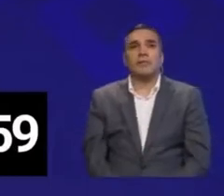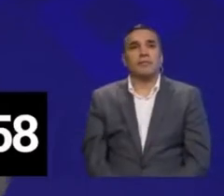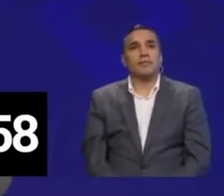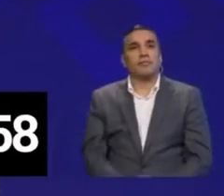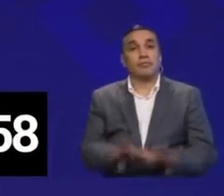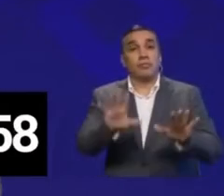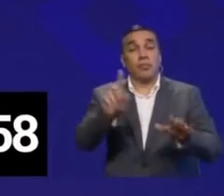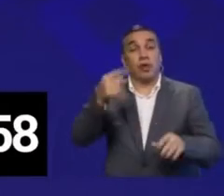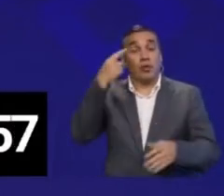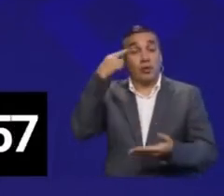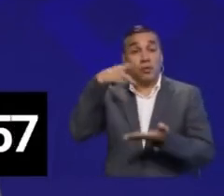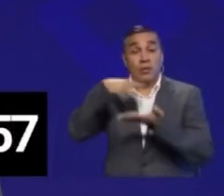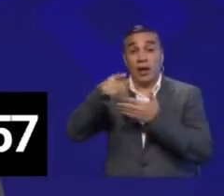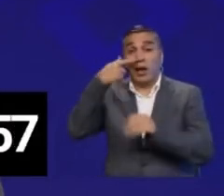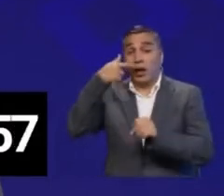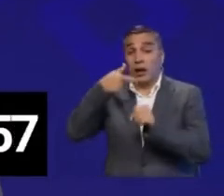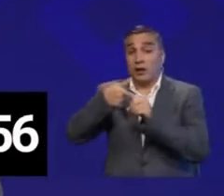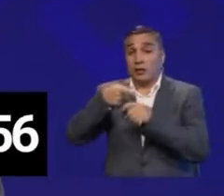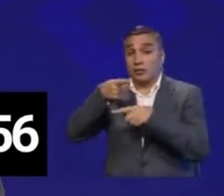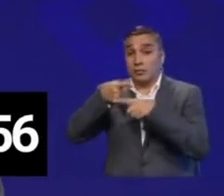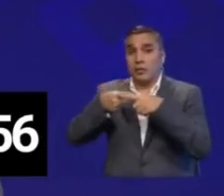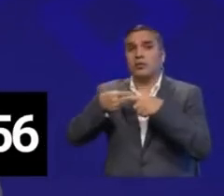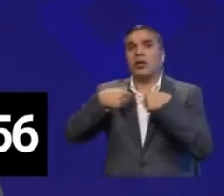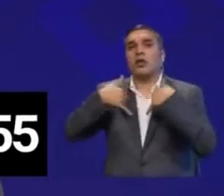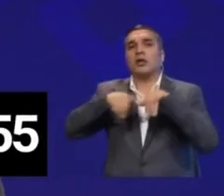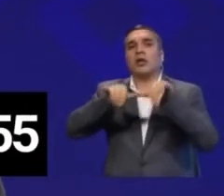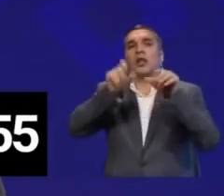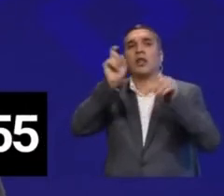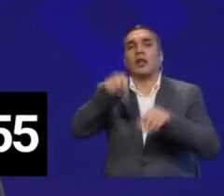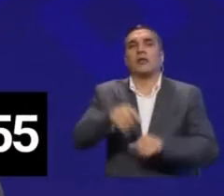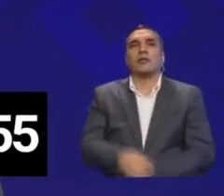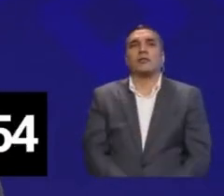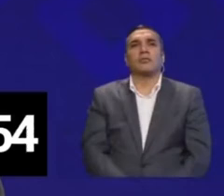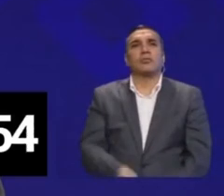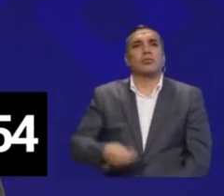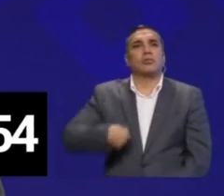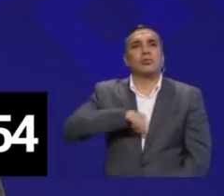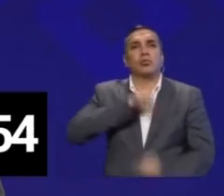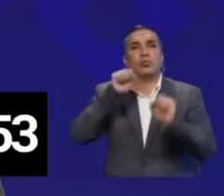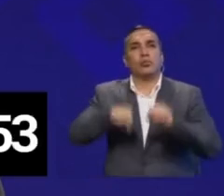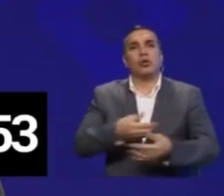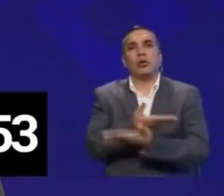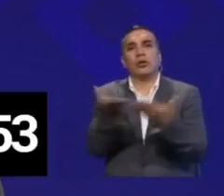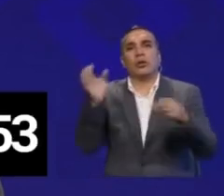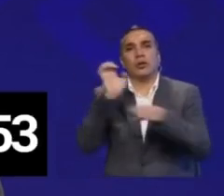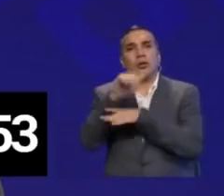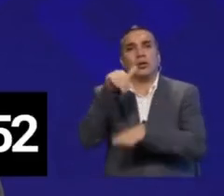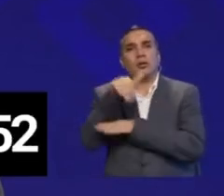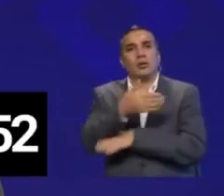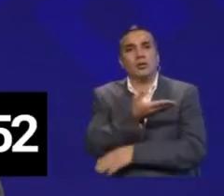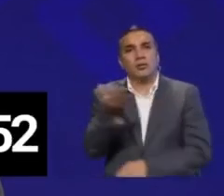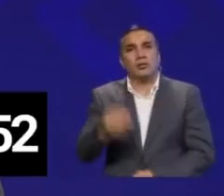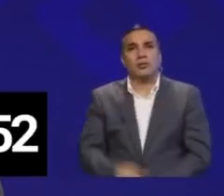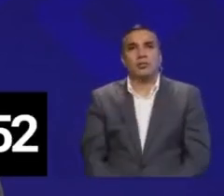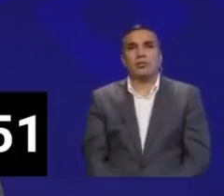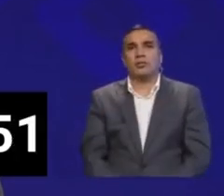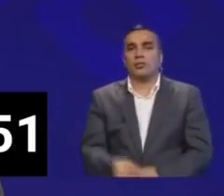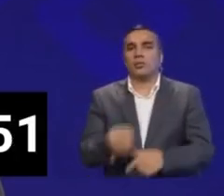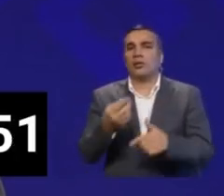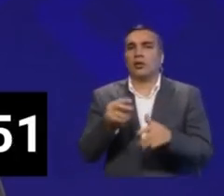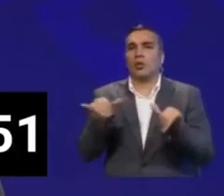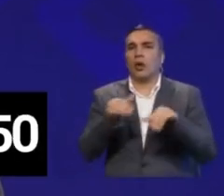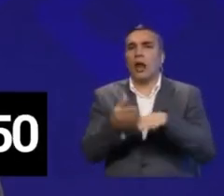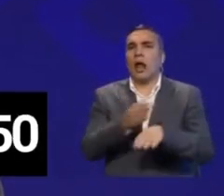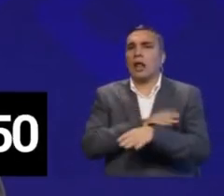Bueno, el subsidio al combustible tiene que mantenerse. Es lo único que podemos dar a los ecuatorianos y que se ha dado en circunstancias anteriores,